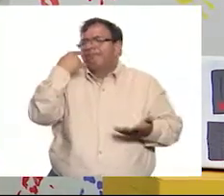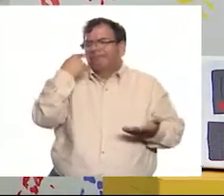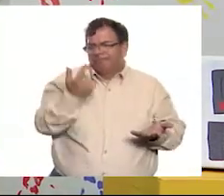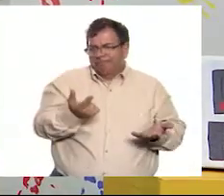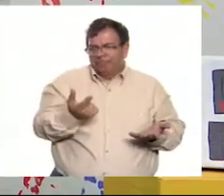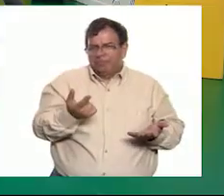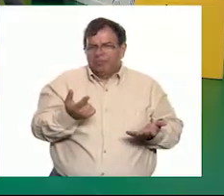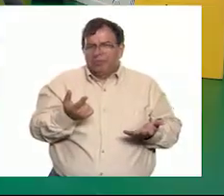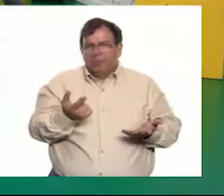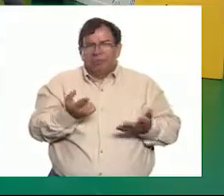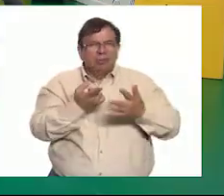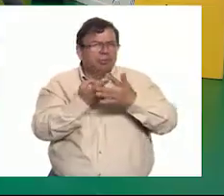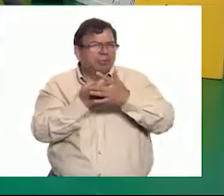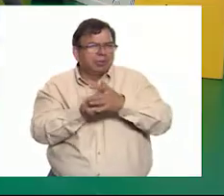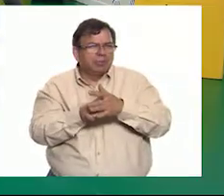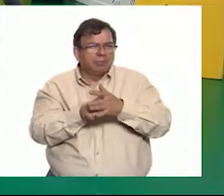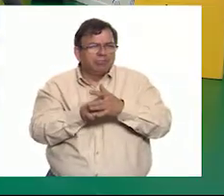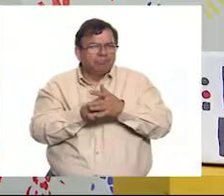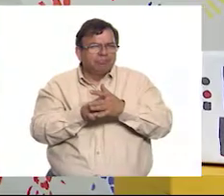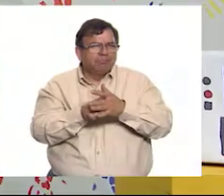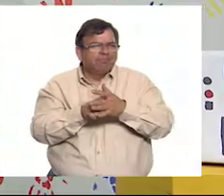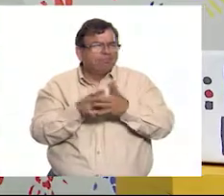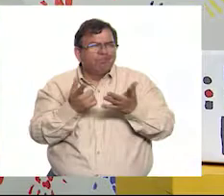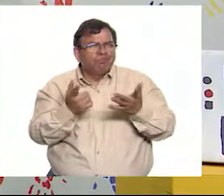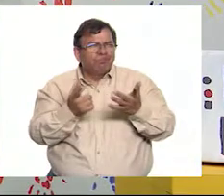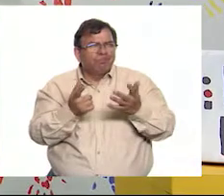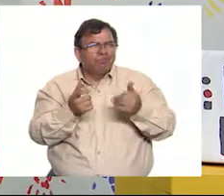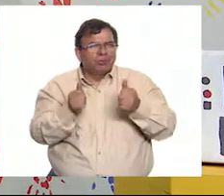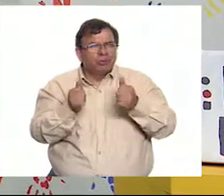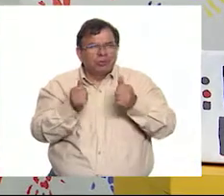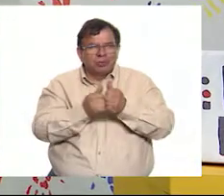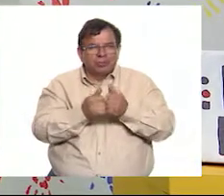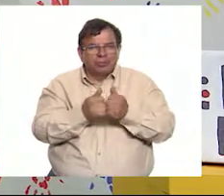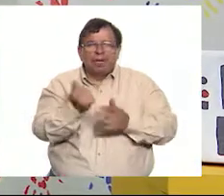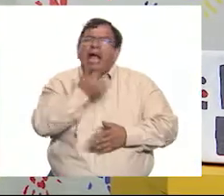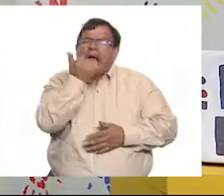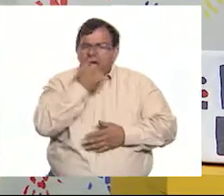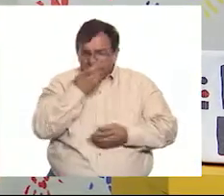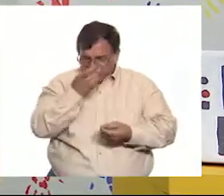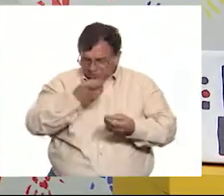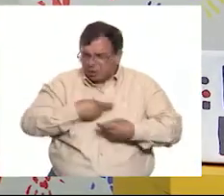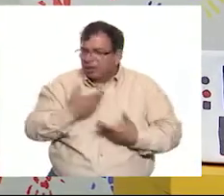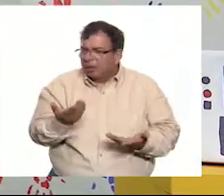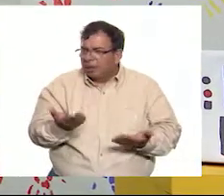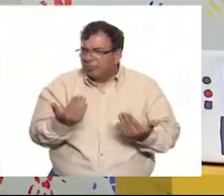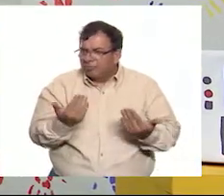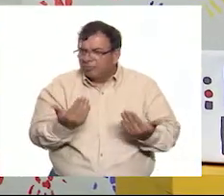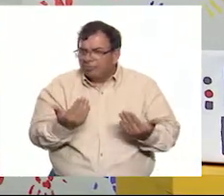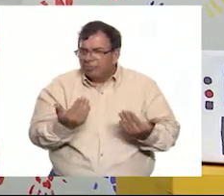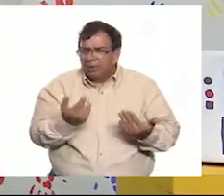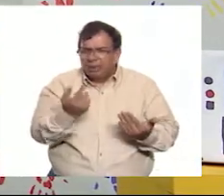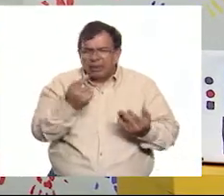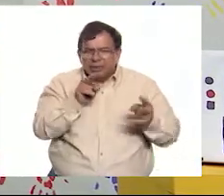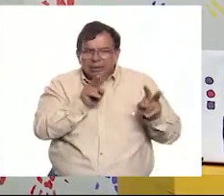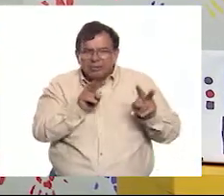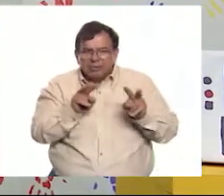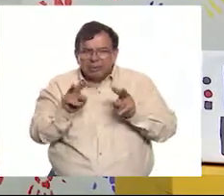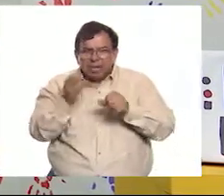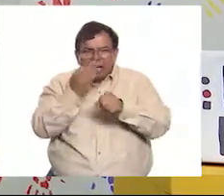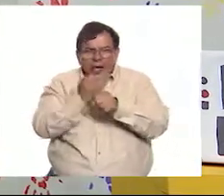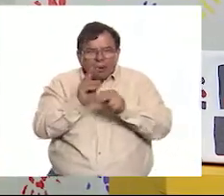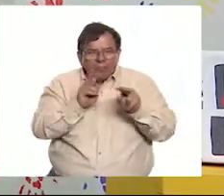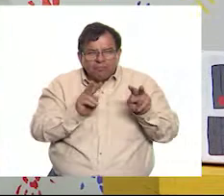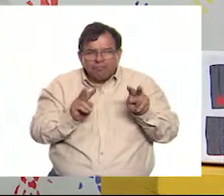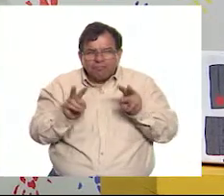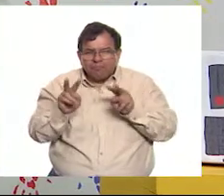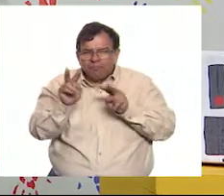si pues, comenzamos con... Si comentan con nosotros los alumnos en casa y qué es lo que están viendo? Ahorita vamos